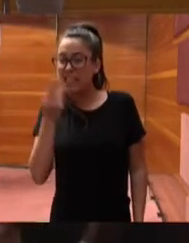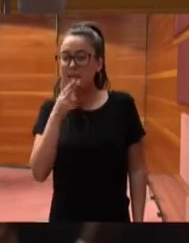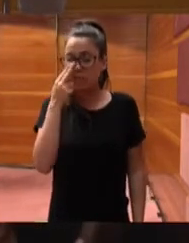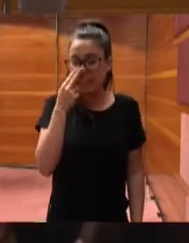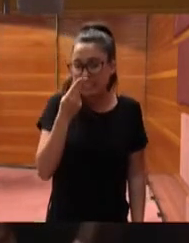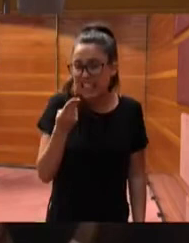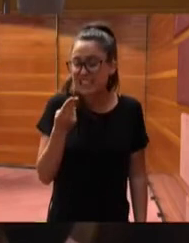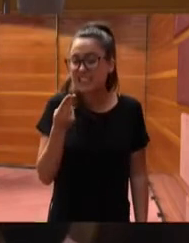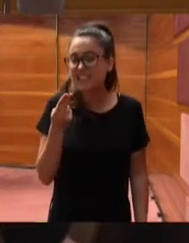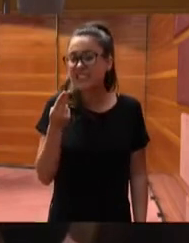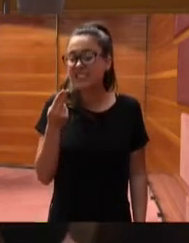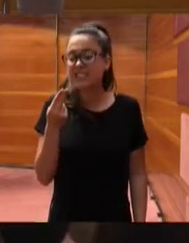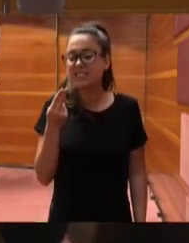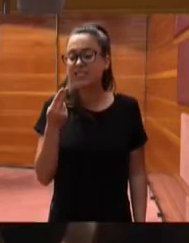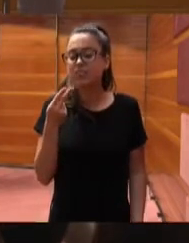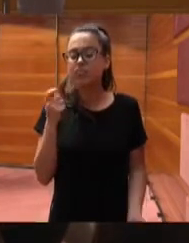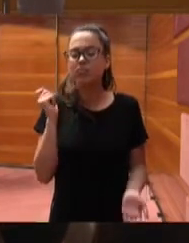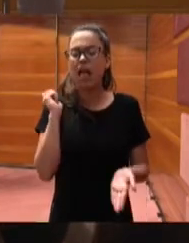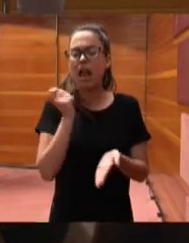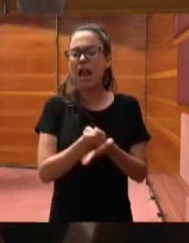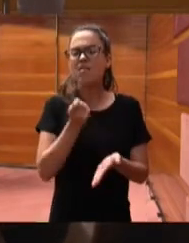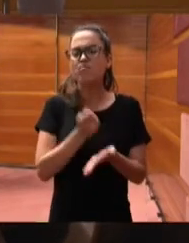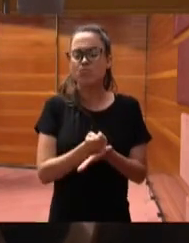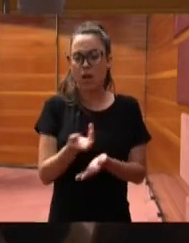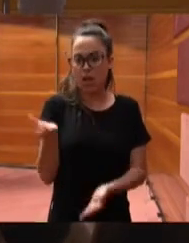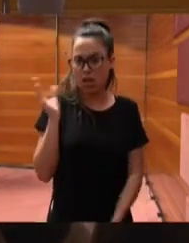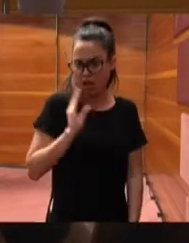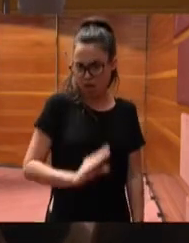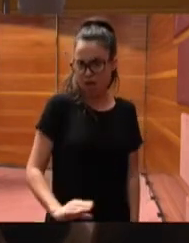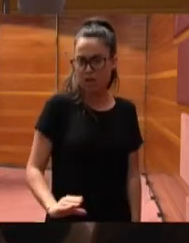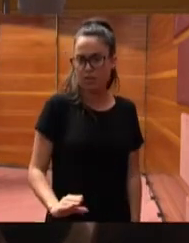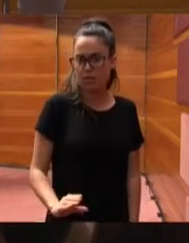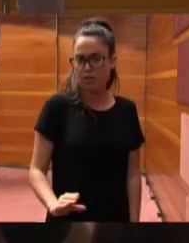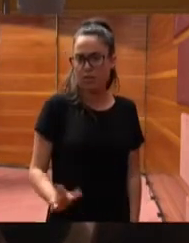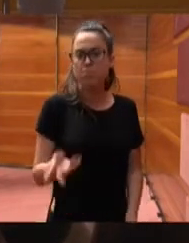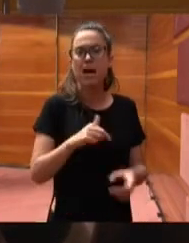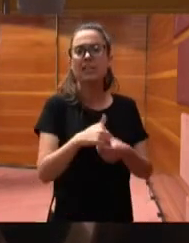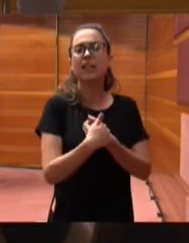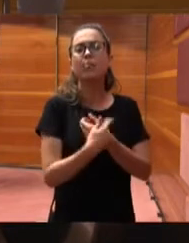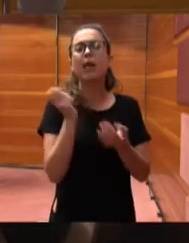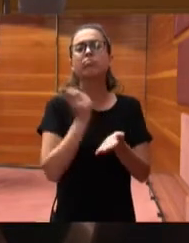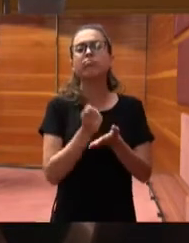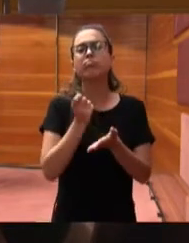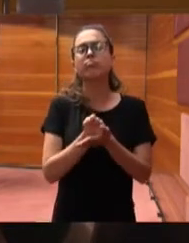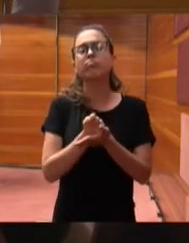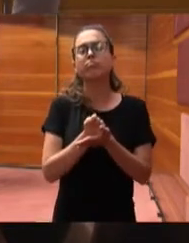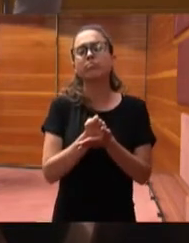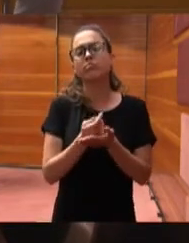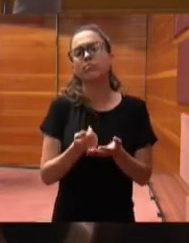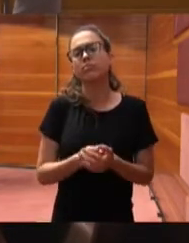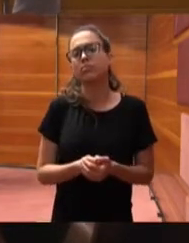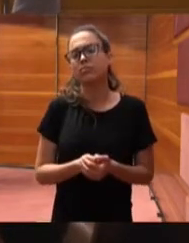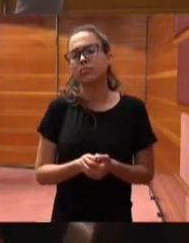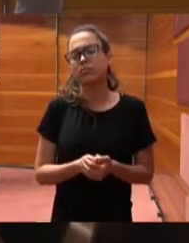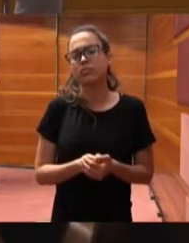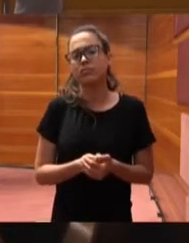lícito remunerar no solo económicamente la participación en procesos